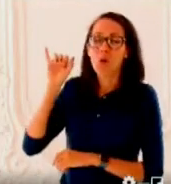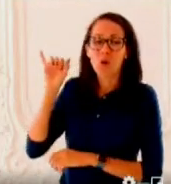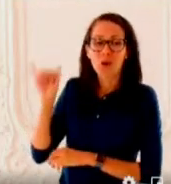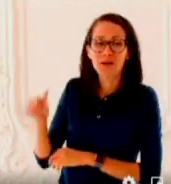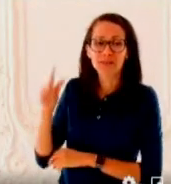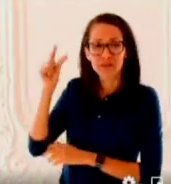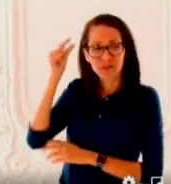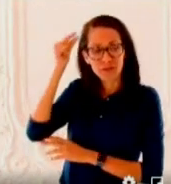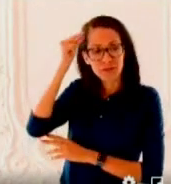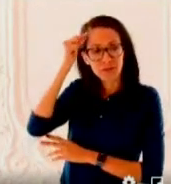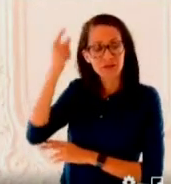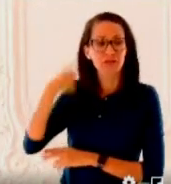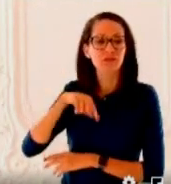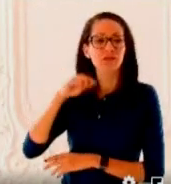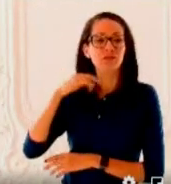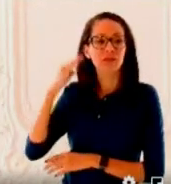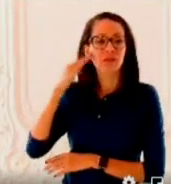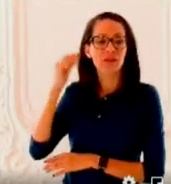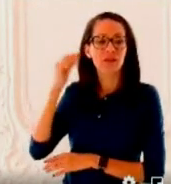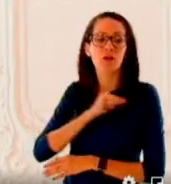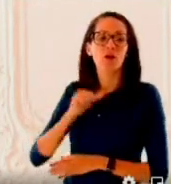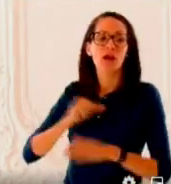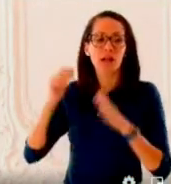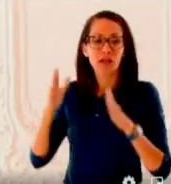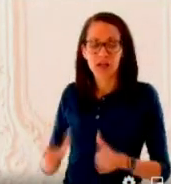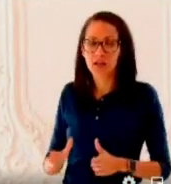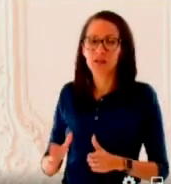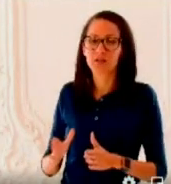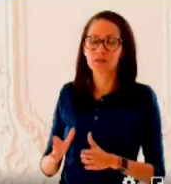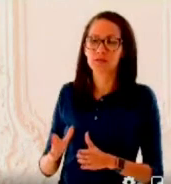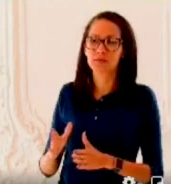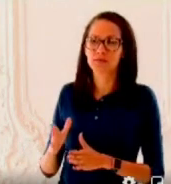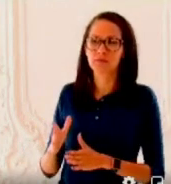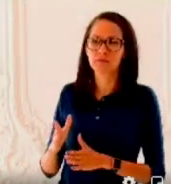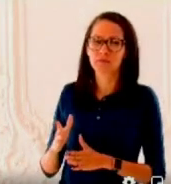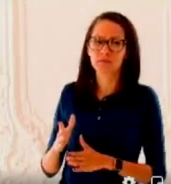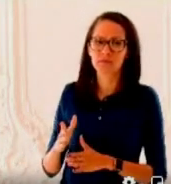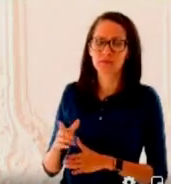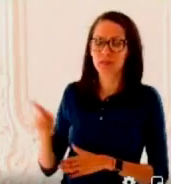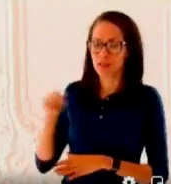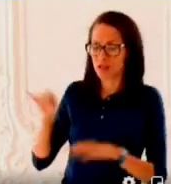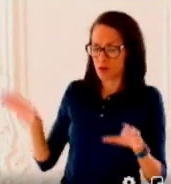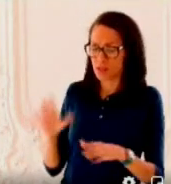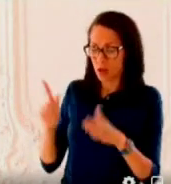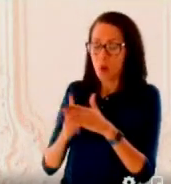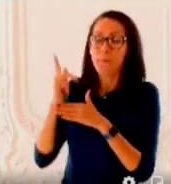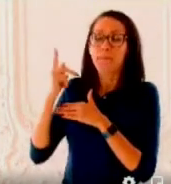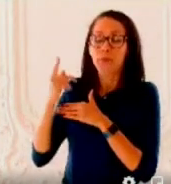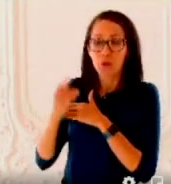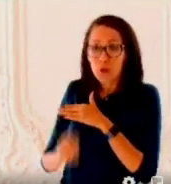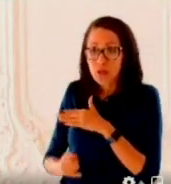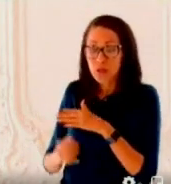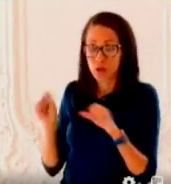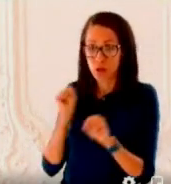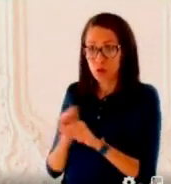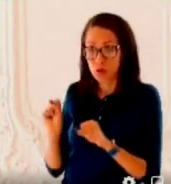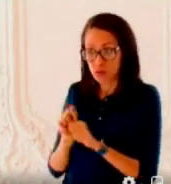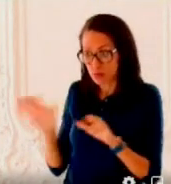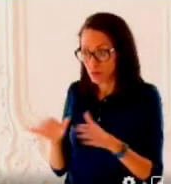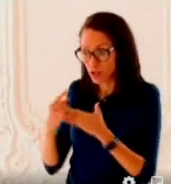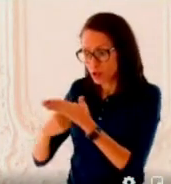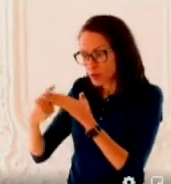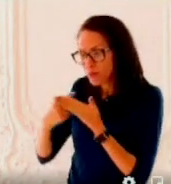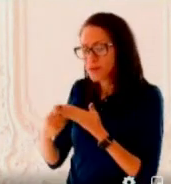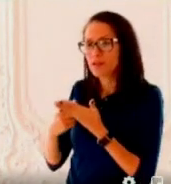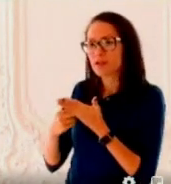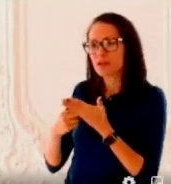momento dado los alcaldes querían que le pasaran los dineros a ellos, que ellos hacían los proyectos, los trabajaban y que los supervisara el